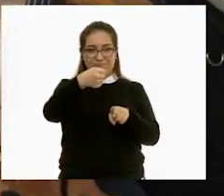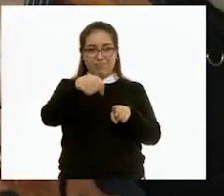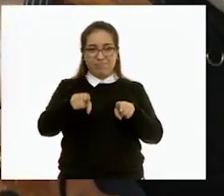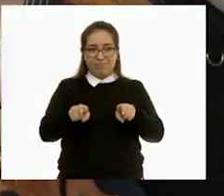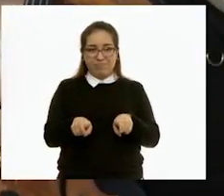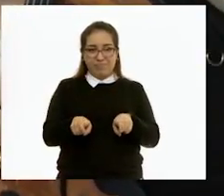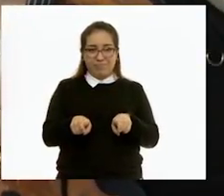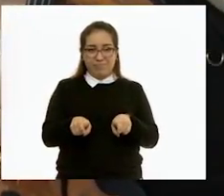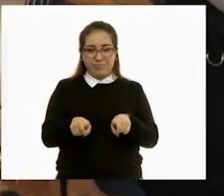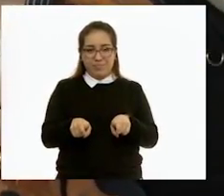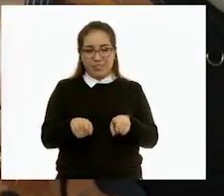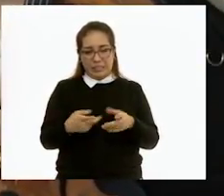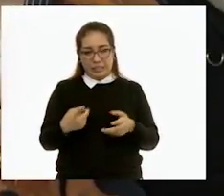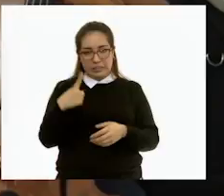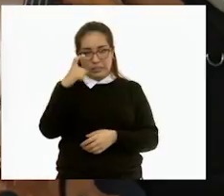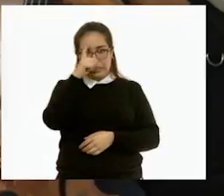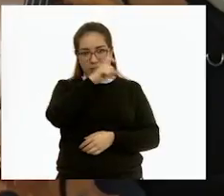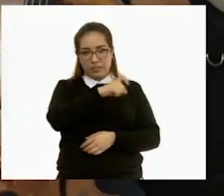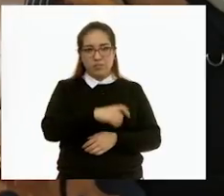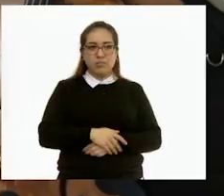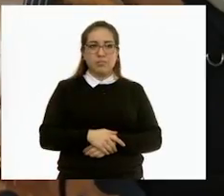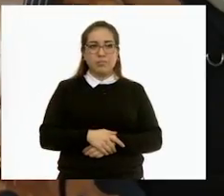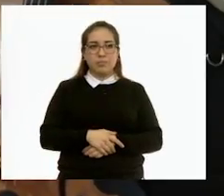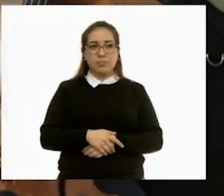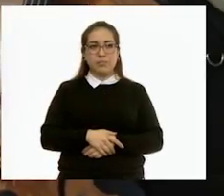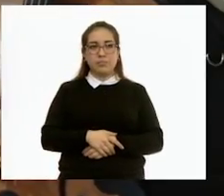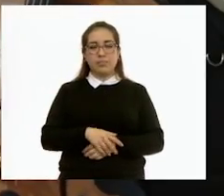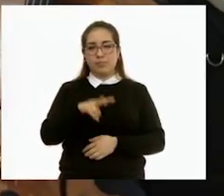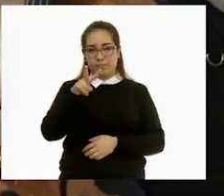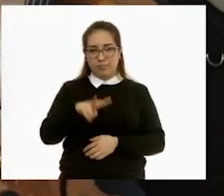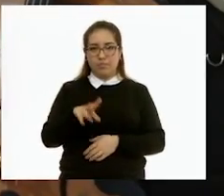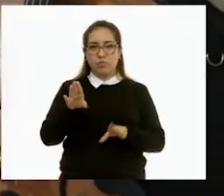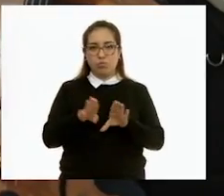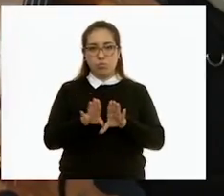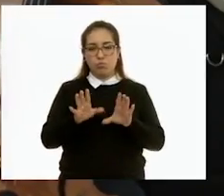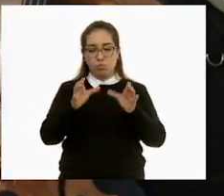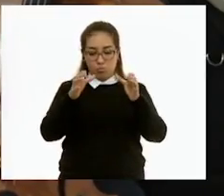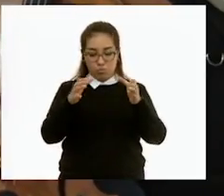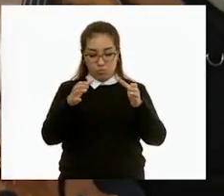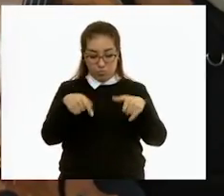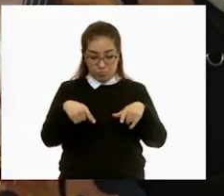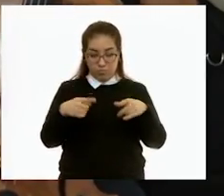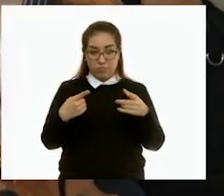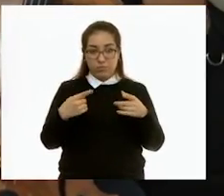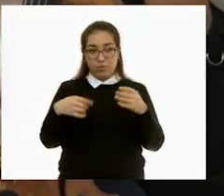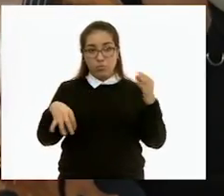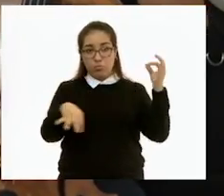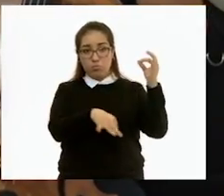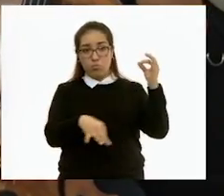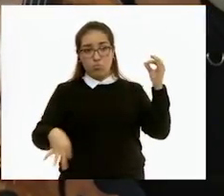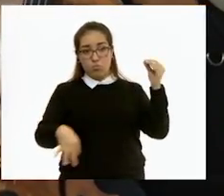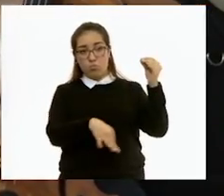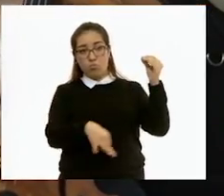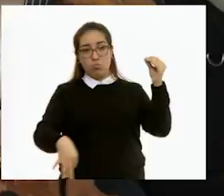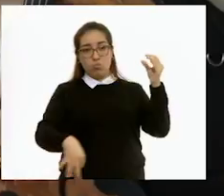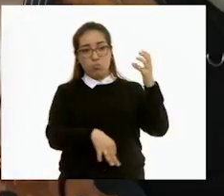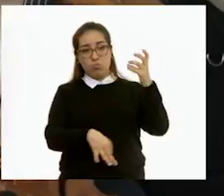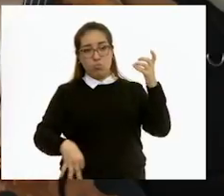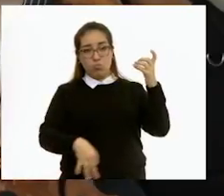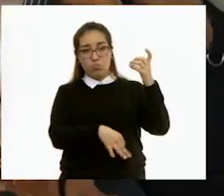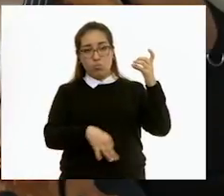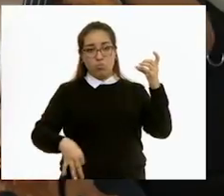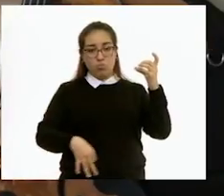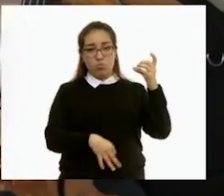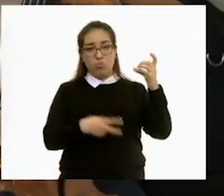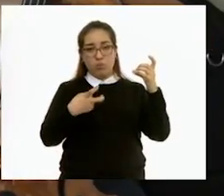A causa también de la fisionomía del instrumento, nos permite accesar a un registro